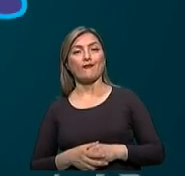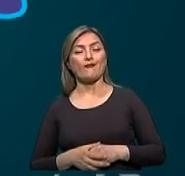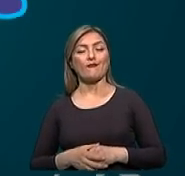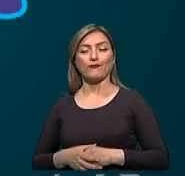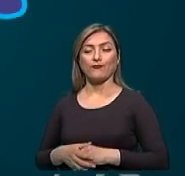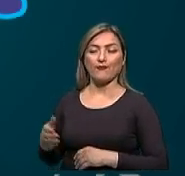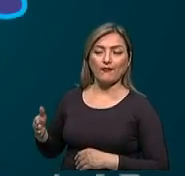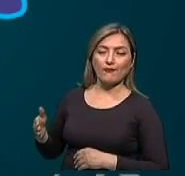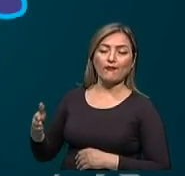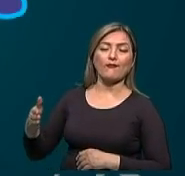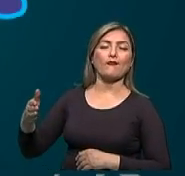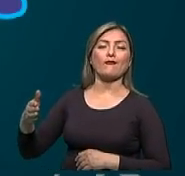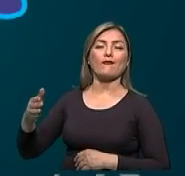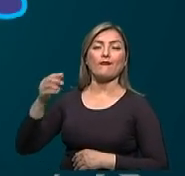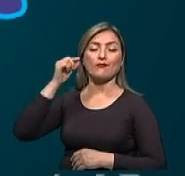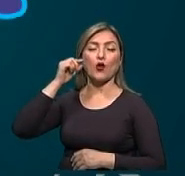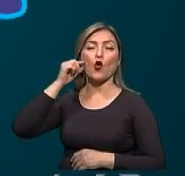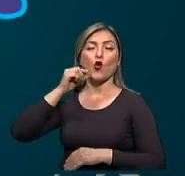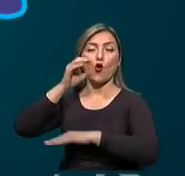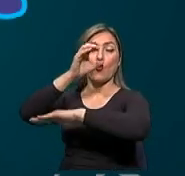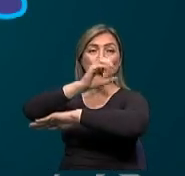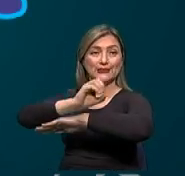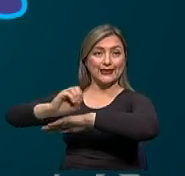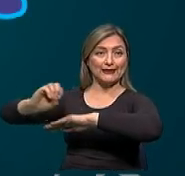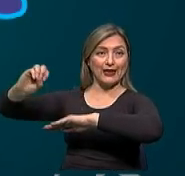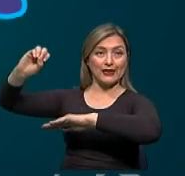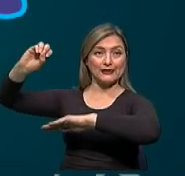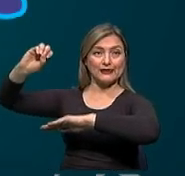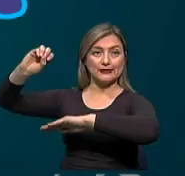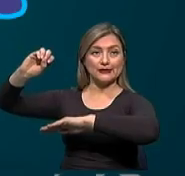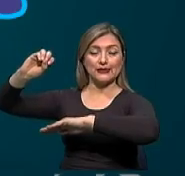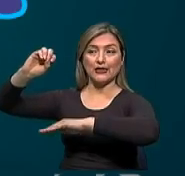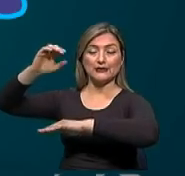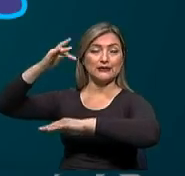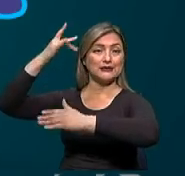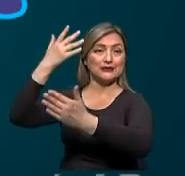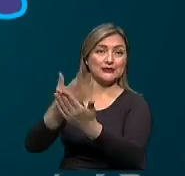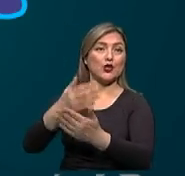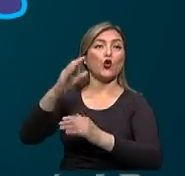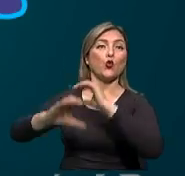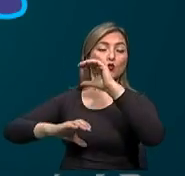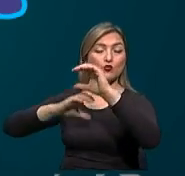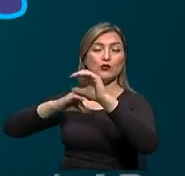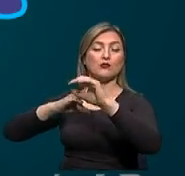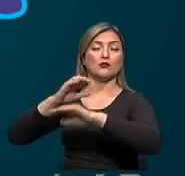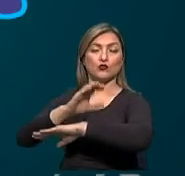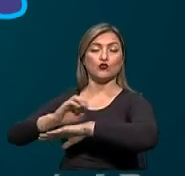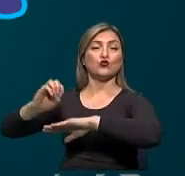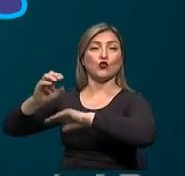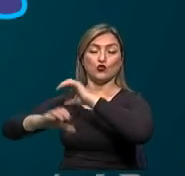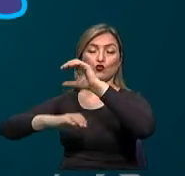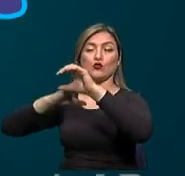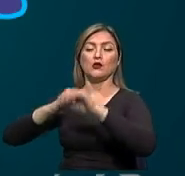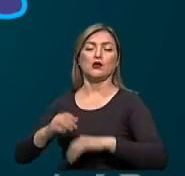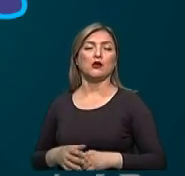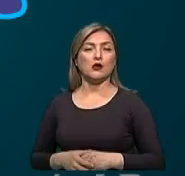oriental, la avenida occidental, ¿no? Toda la occidental, hasta el condado, por el lado occidental. Oriental